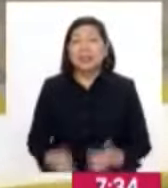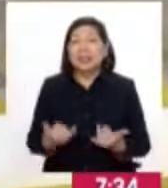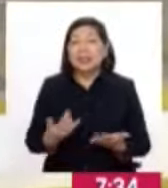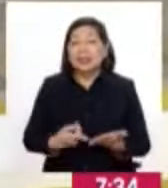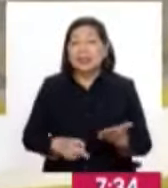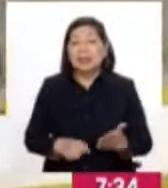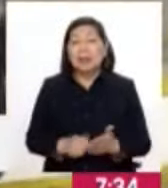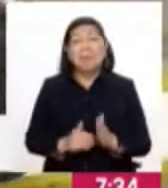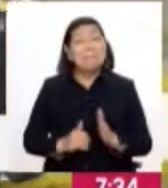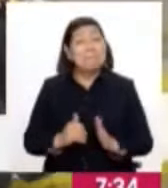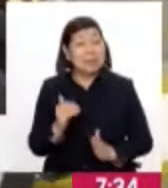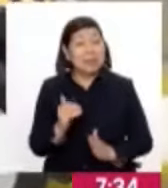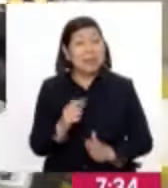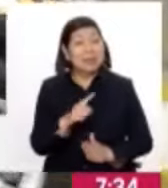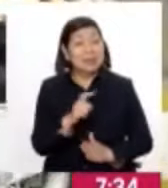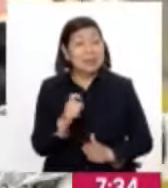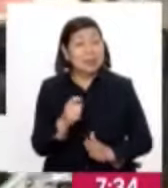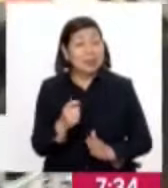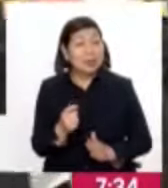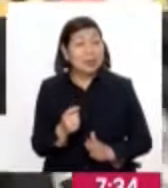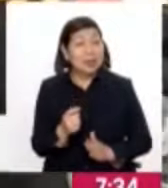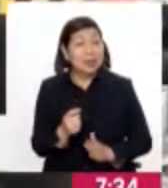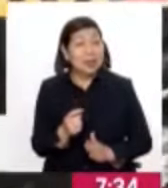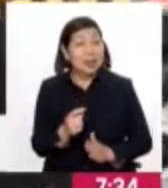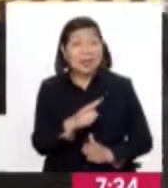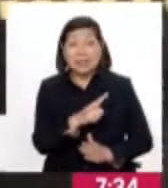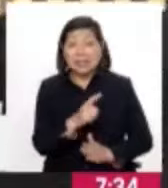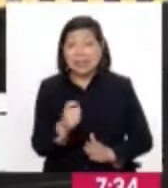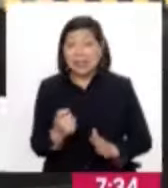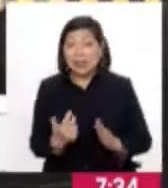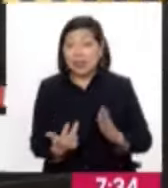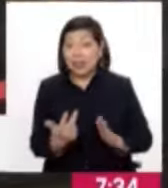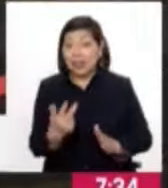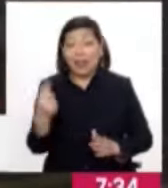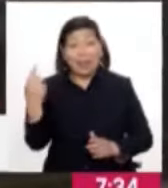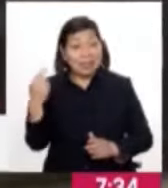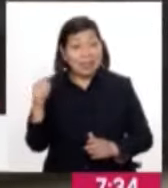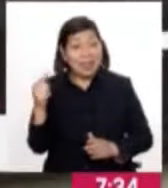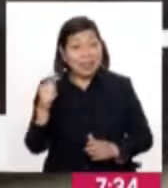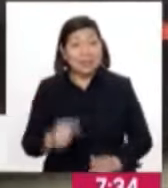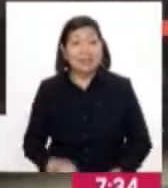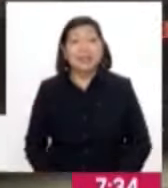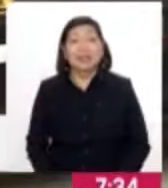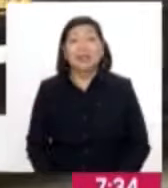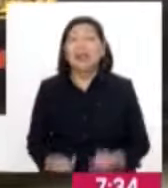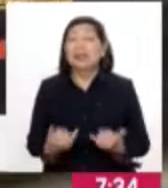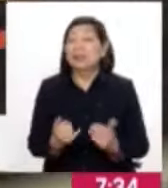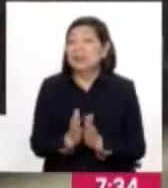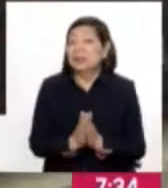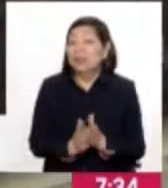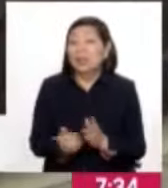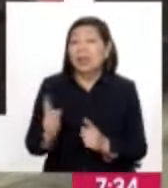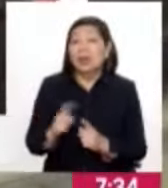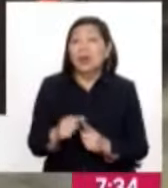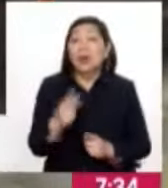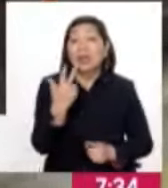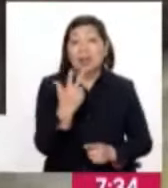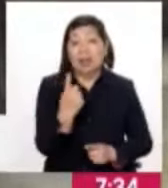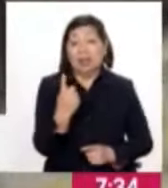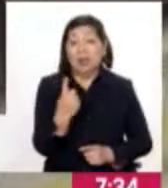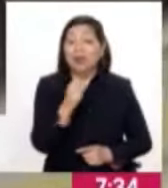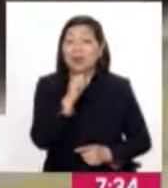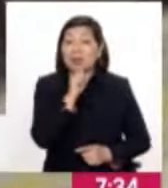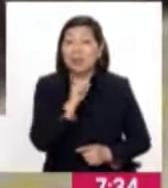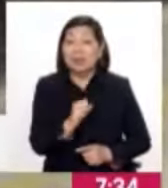que son más de 113 mil soles, perdón, más de 113 mil taxistas autorizados, este beneficio hasta el 31